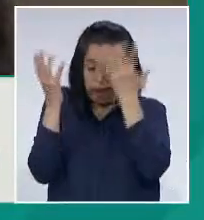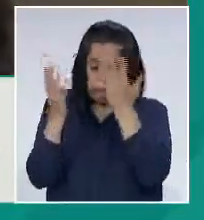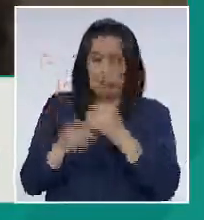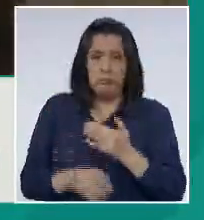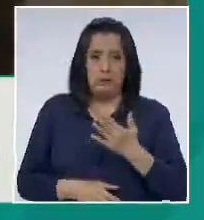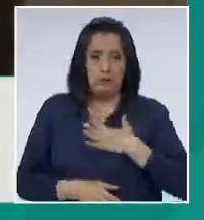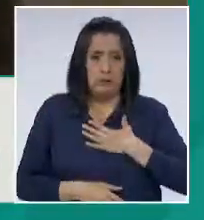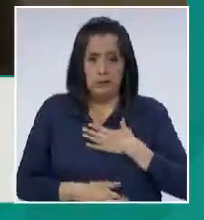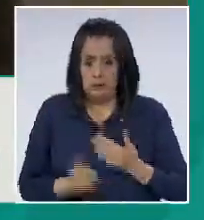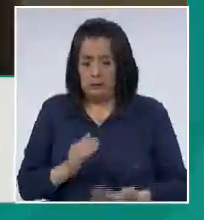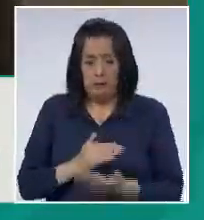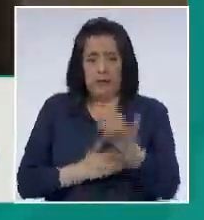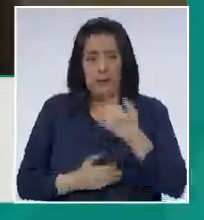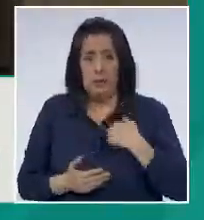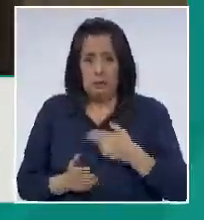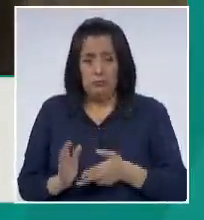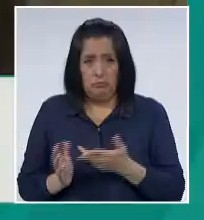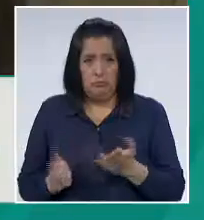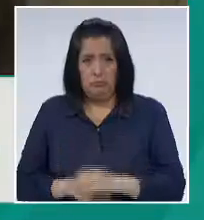misma mañana fuimos